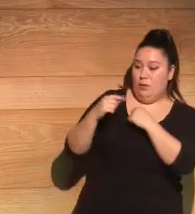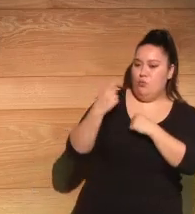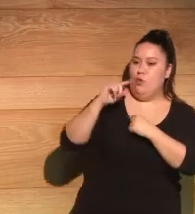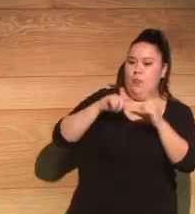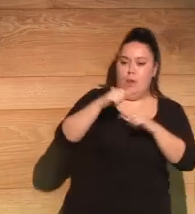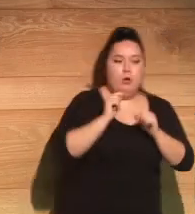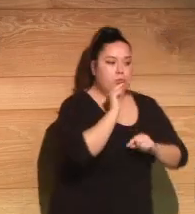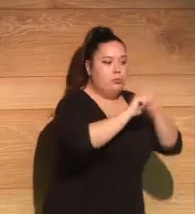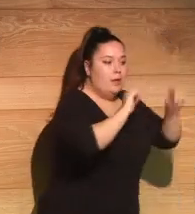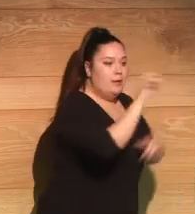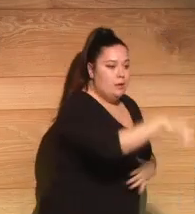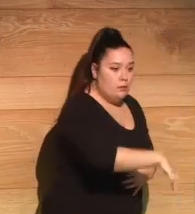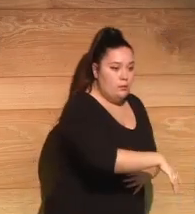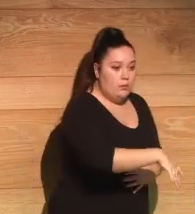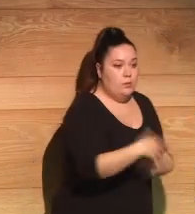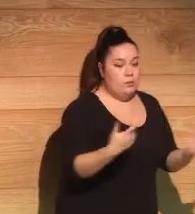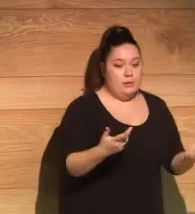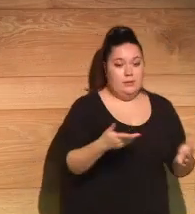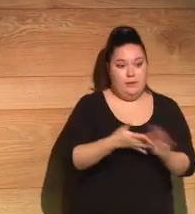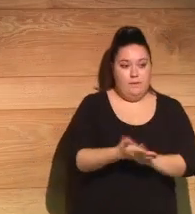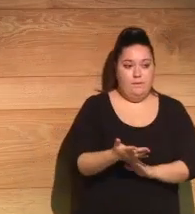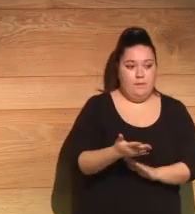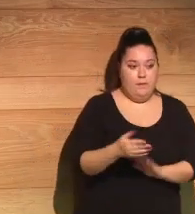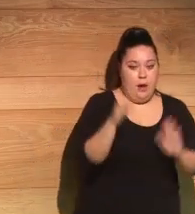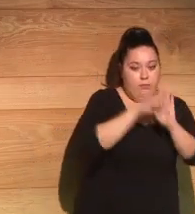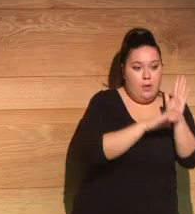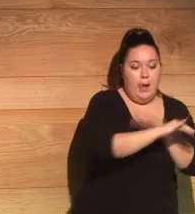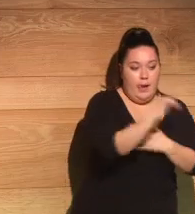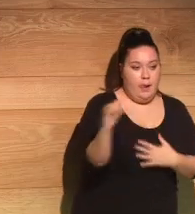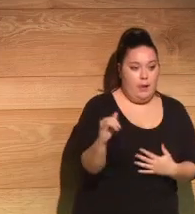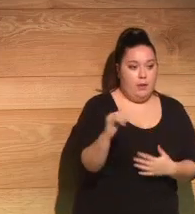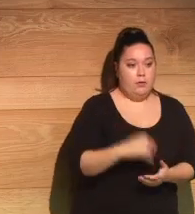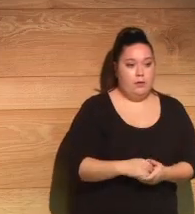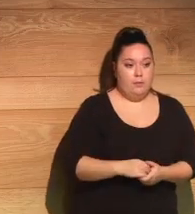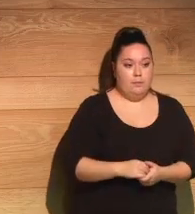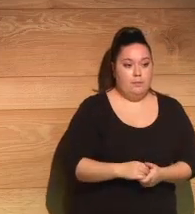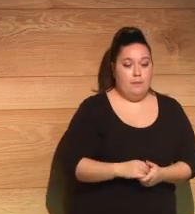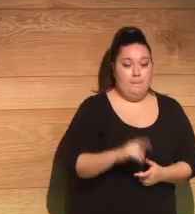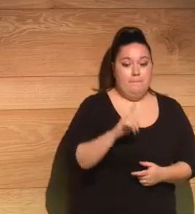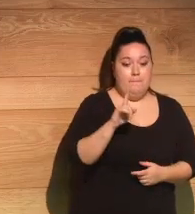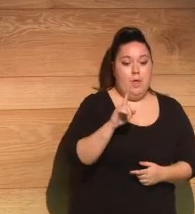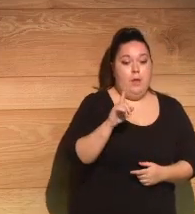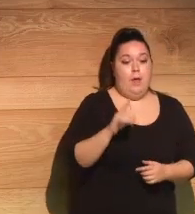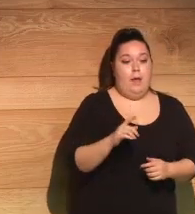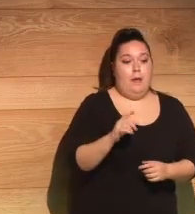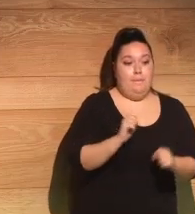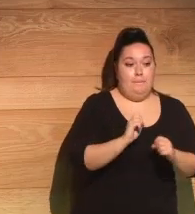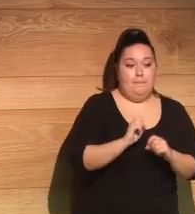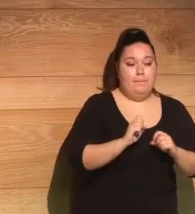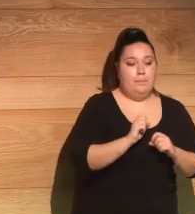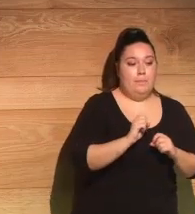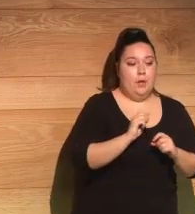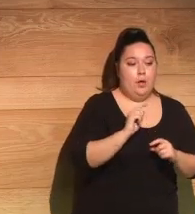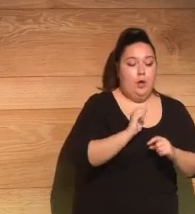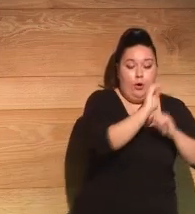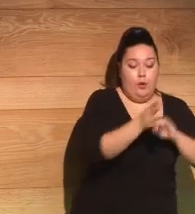¿no? Por eso es necesario este tipo de medidas, y por eso autores liberales que un mes antes de la pandemia estaban abogando por el desmontaje de los